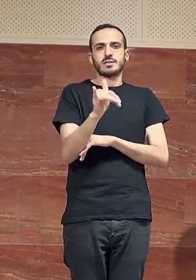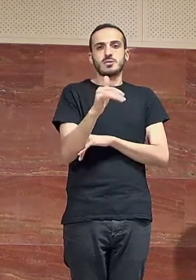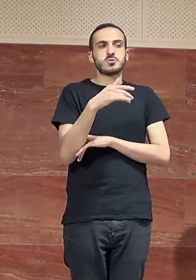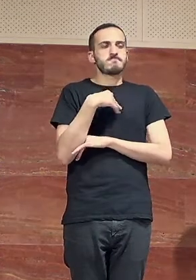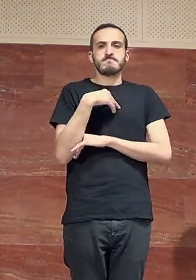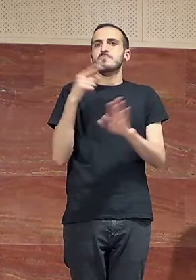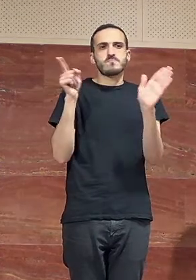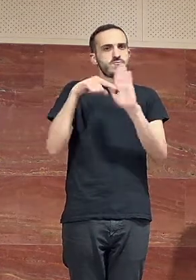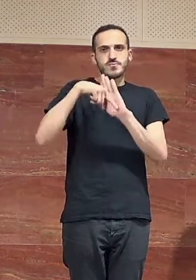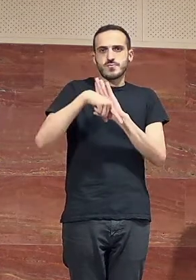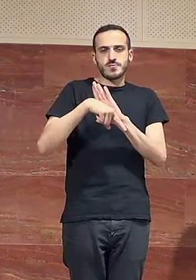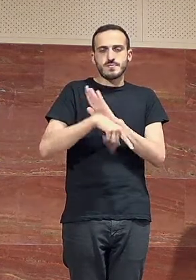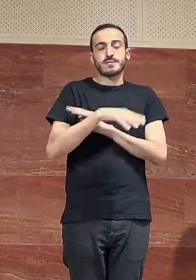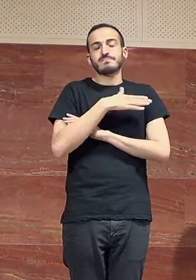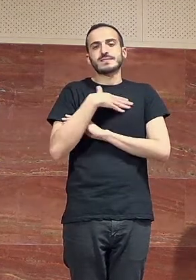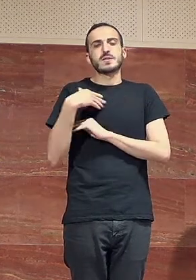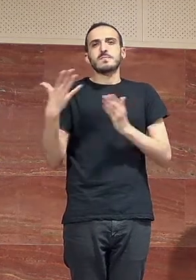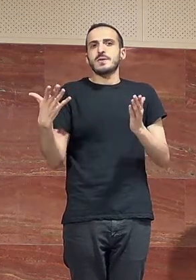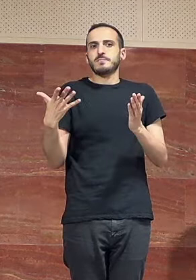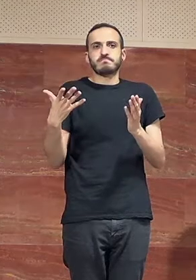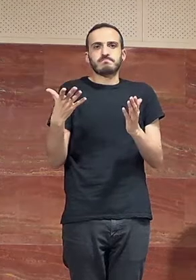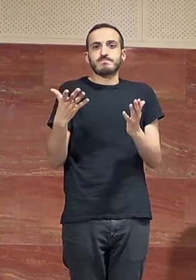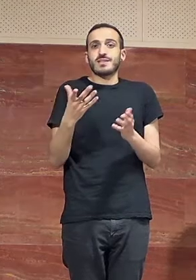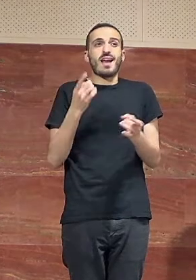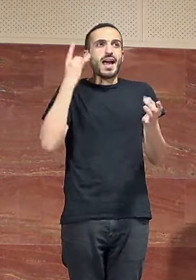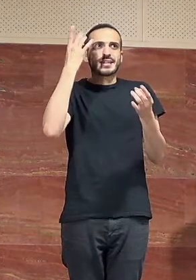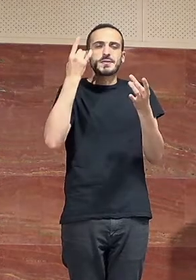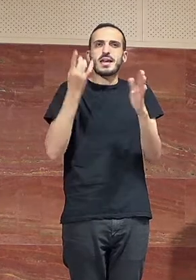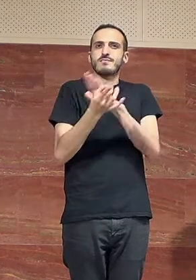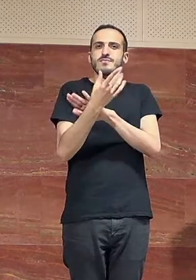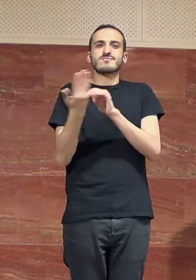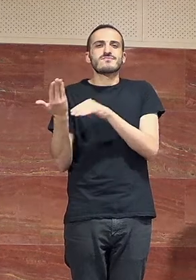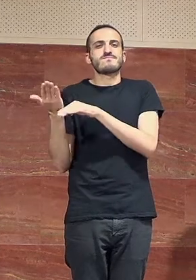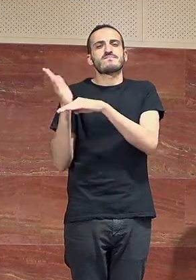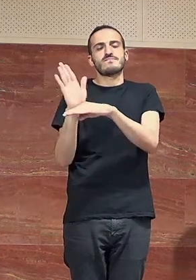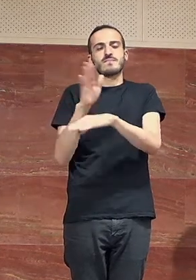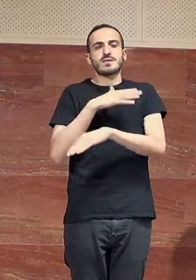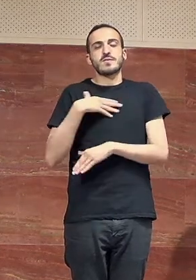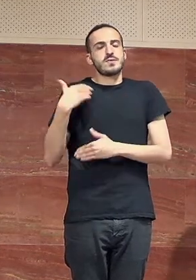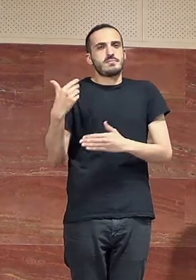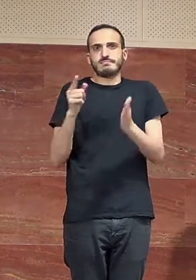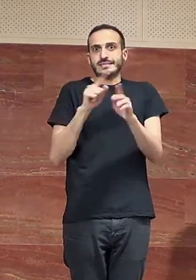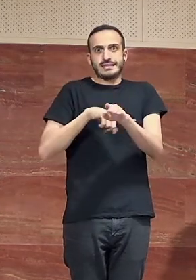pero bueno, yo creo que es suficiente para mostrar algunas de las actividades que tienen lugar en el Ayuntamiento. Muchas gracias.